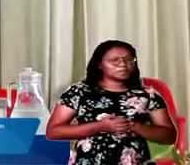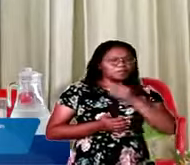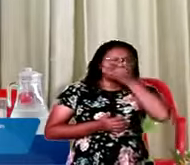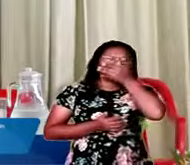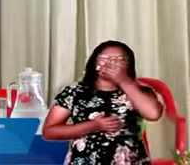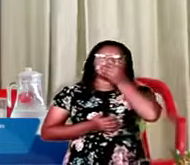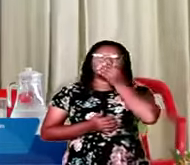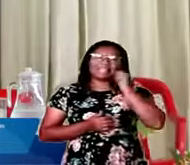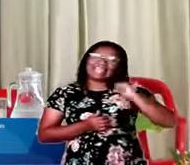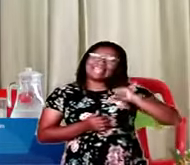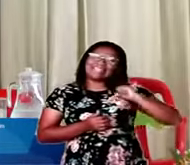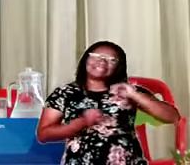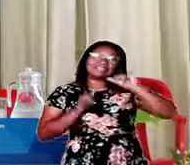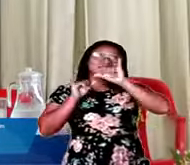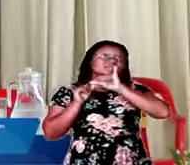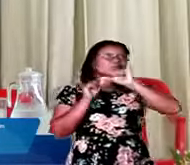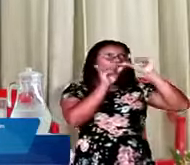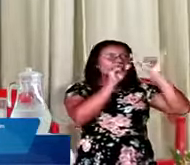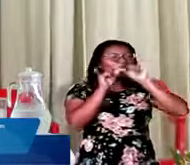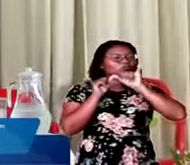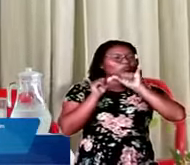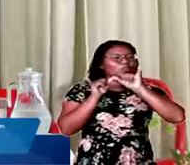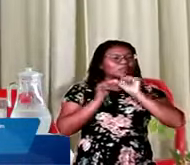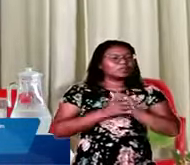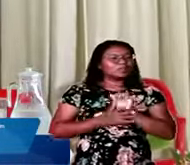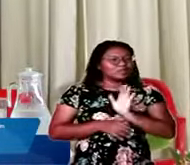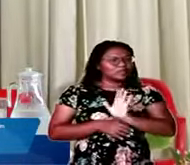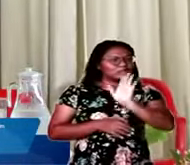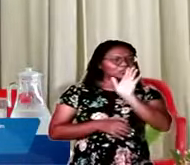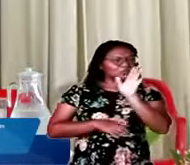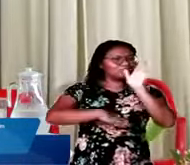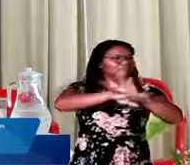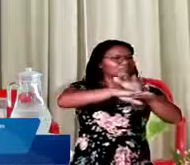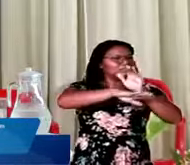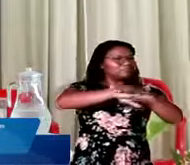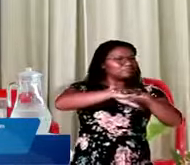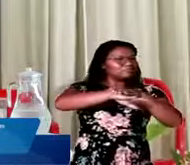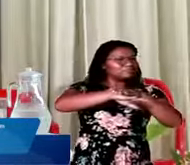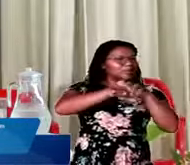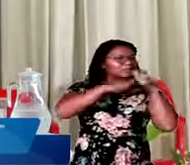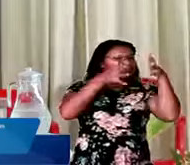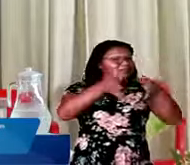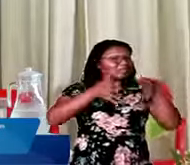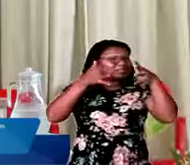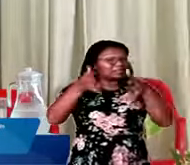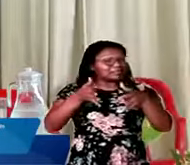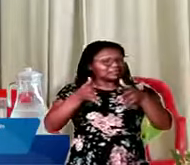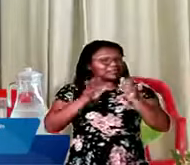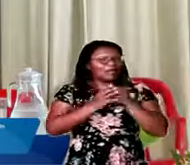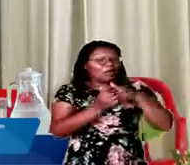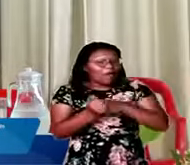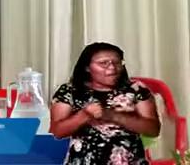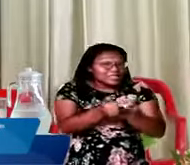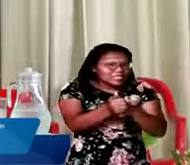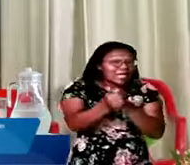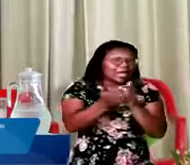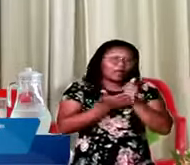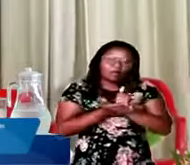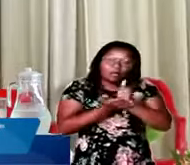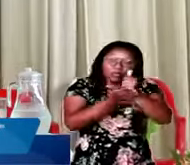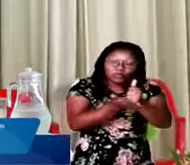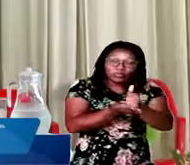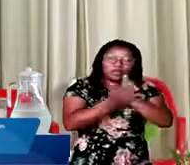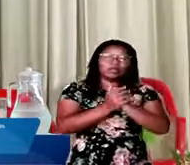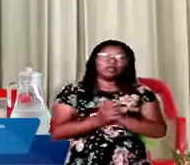Dios invisible. Y que usted es llamado constructor, que usted es llamado a ayudar a construir,